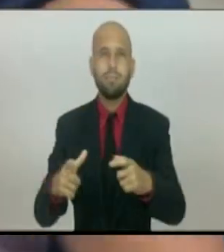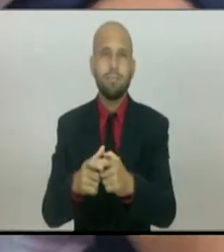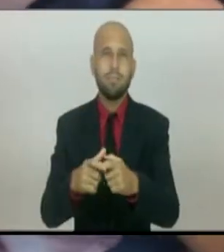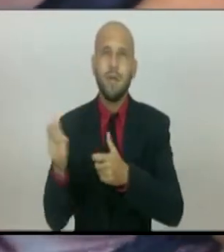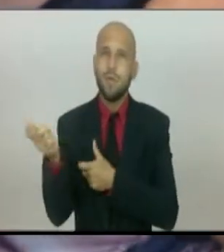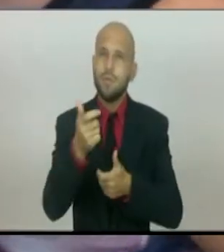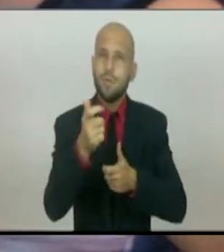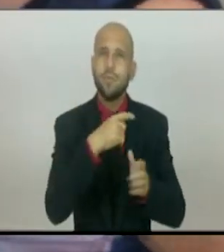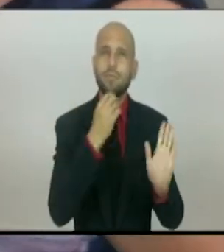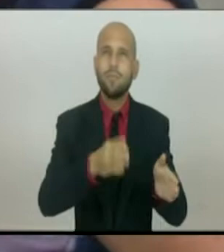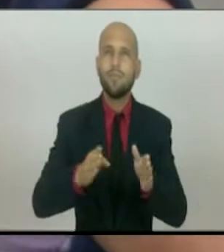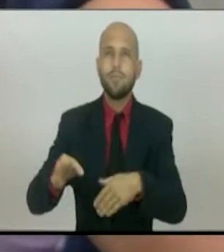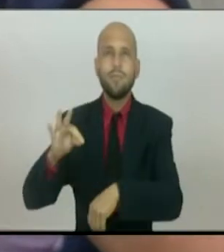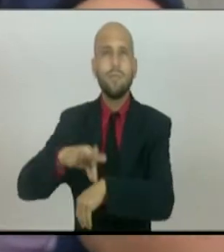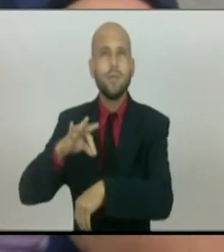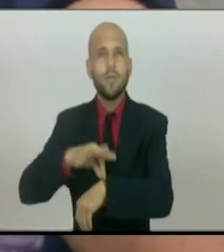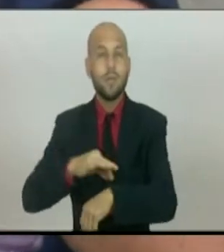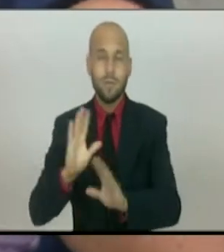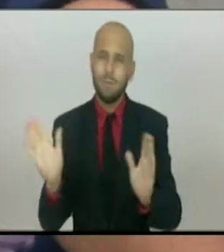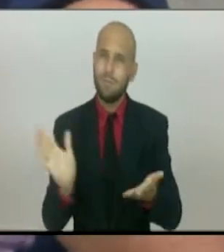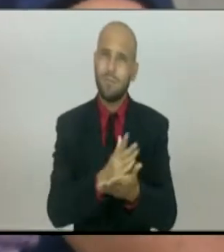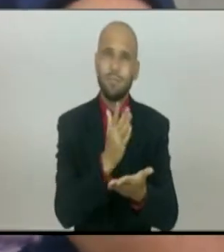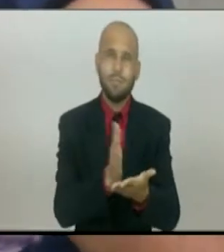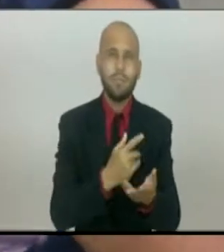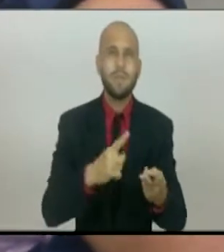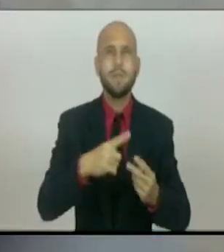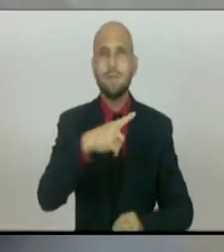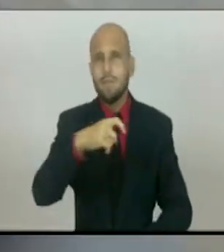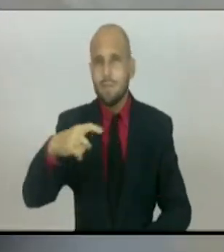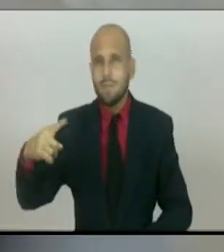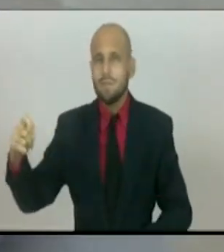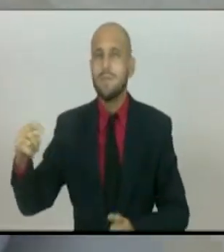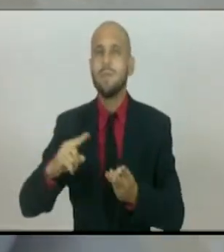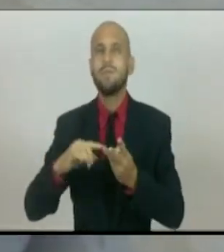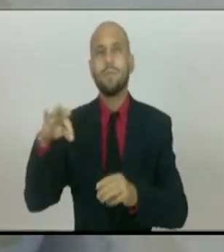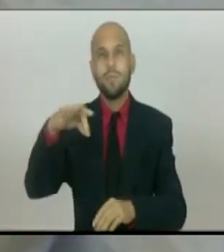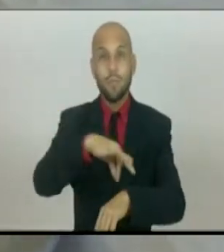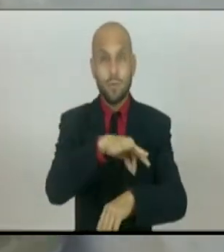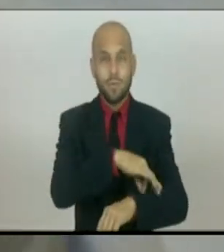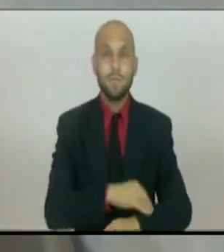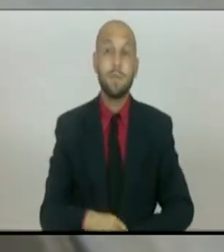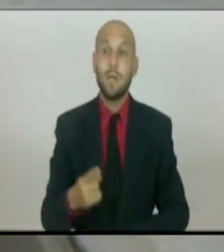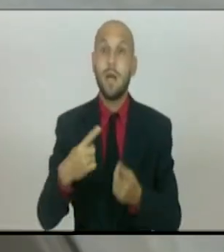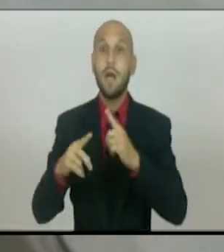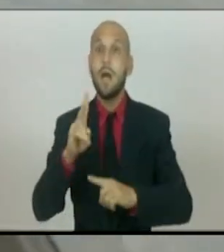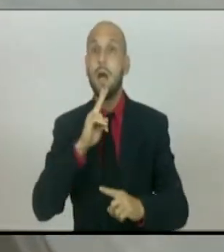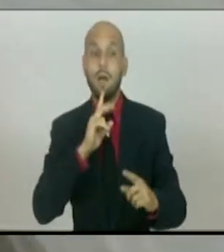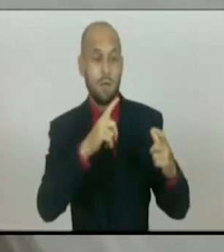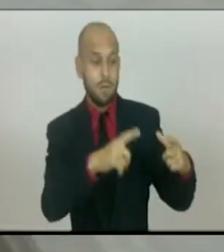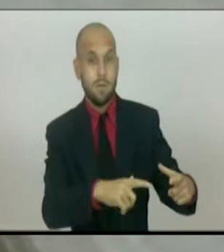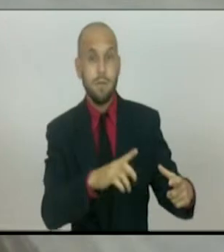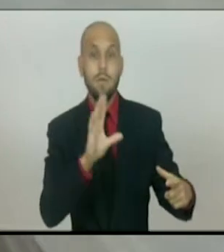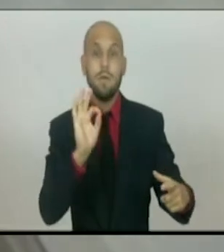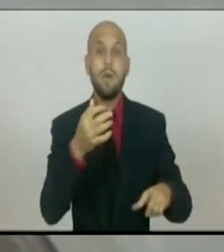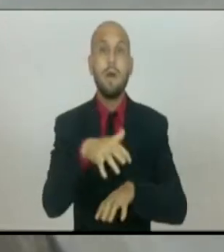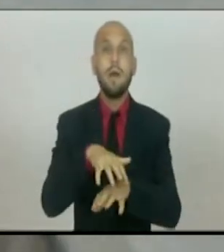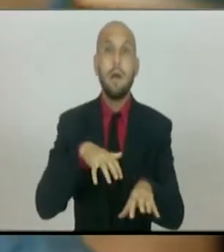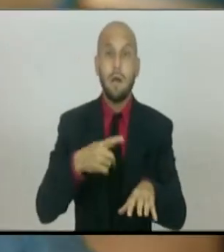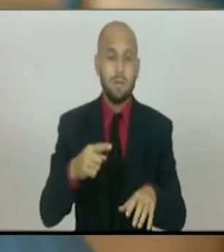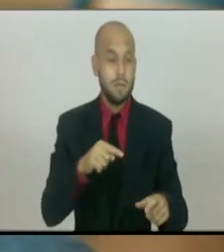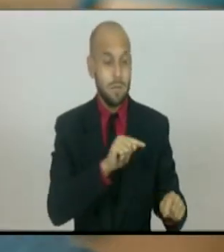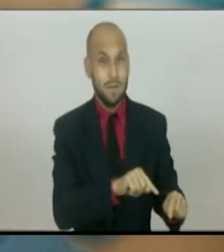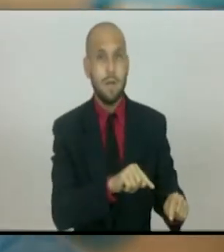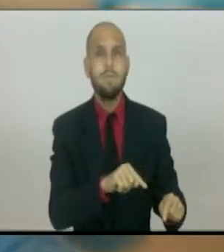Estas medidas incluyen el control de larvas y de adultos. Cuando hay un reservorio animal involucrado, algunas restricciones en